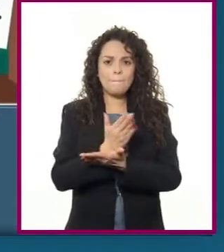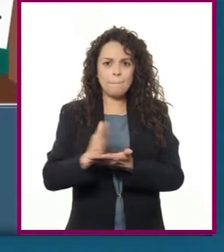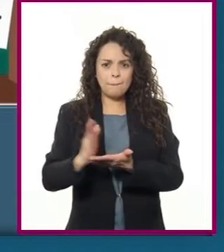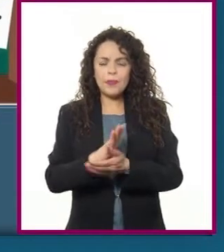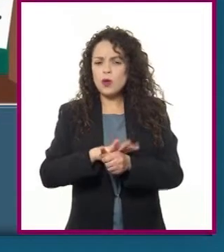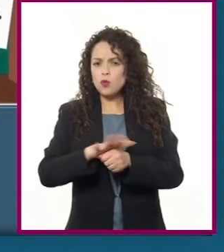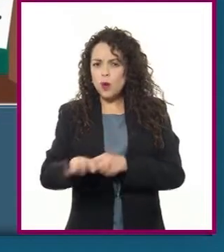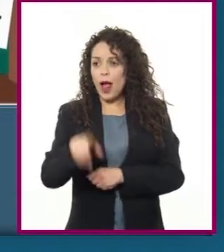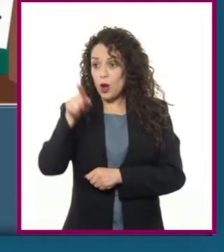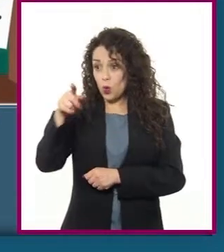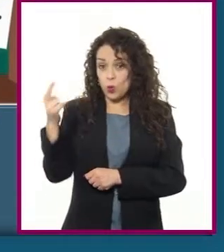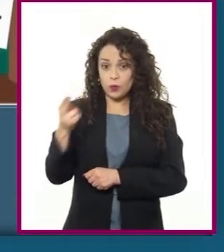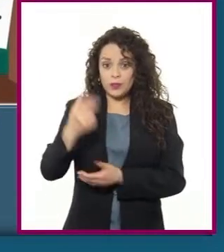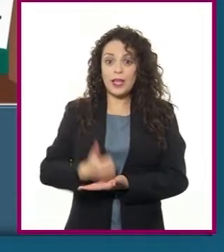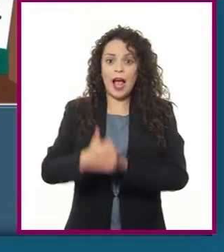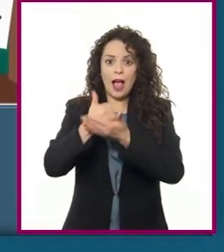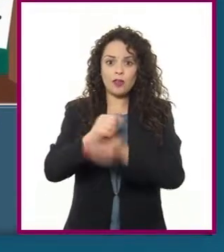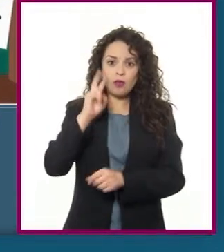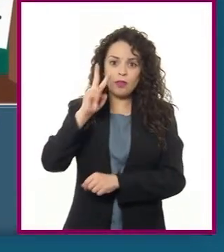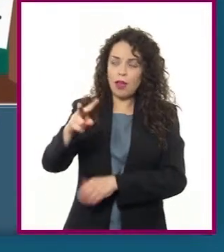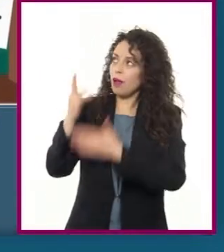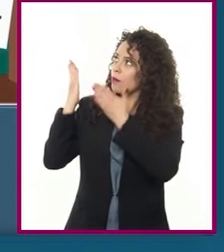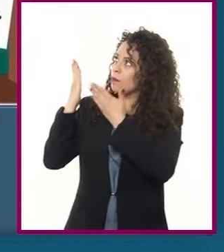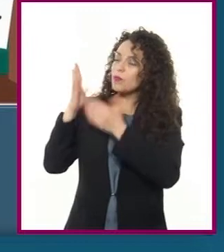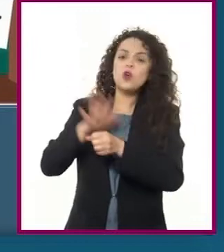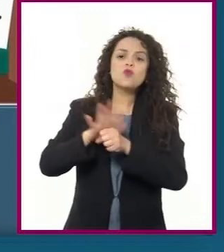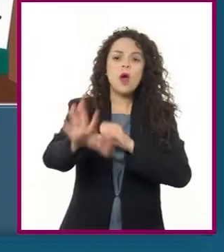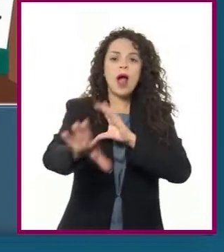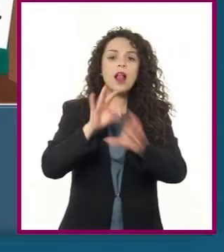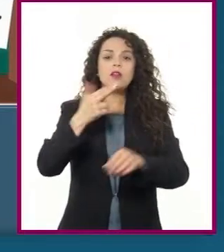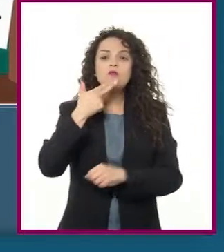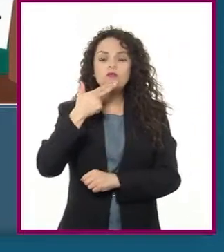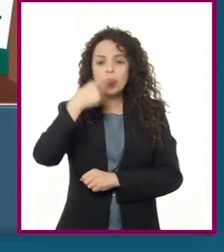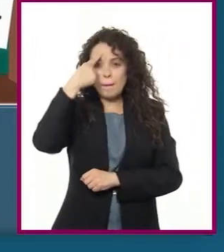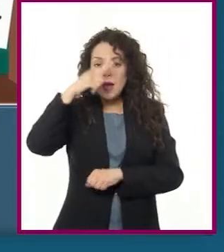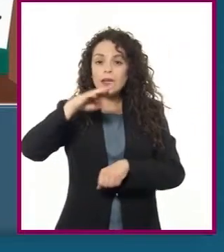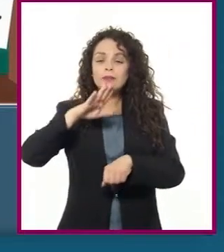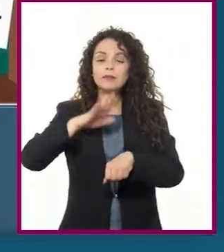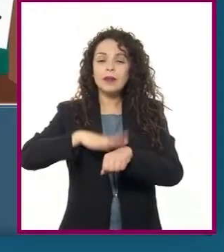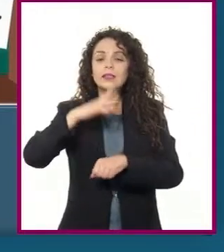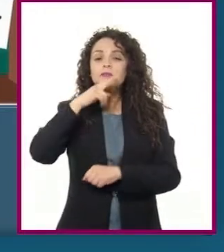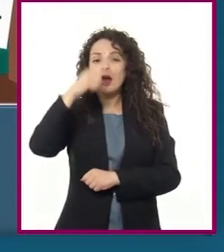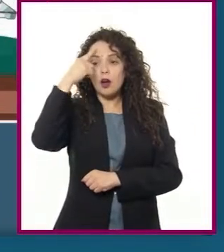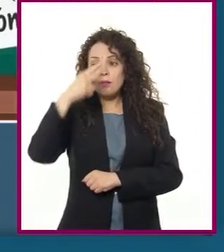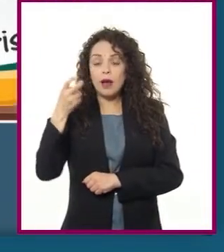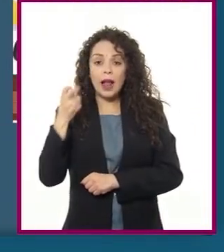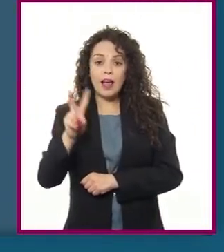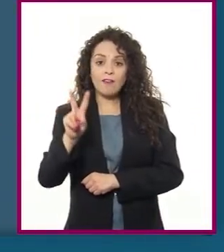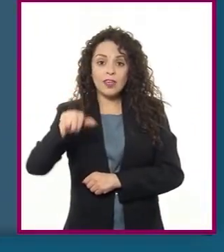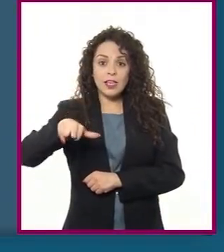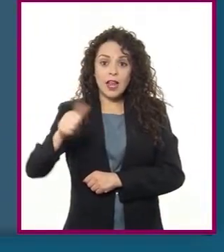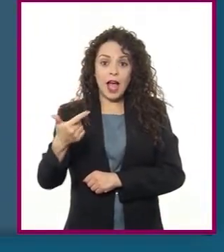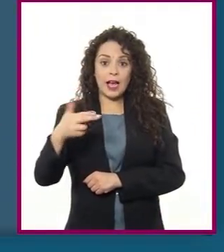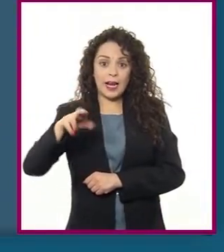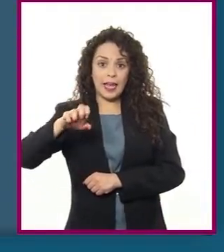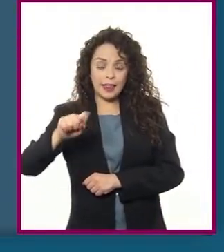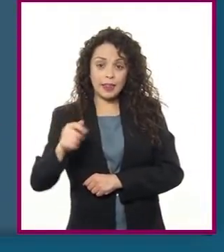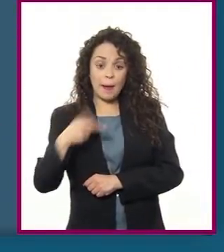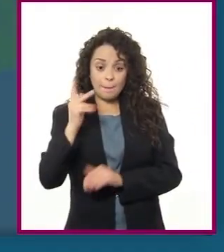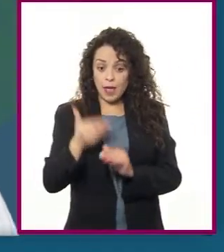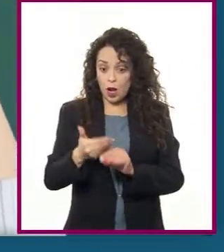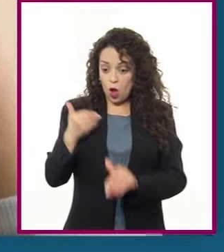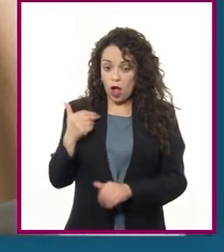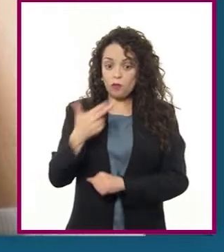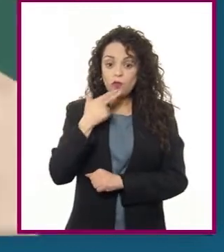maestro a elegir del tablero el método de separación más conveniente para la vinagreta. Pero antes, utilicemos la